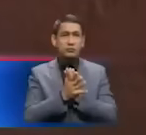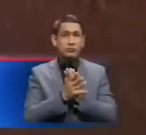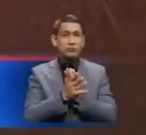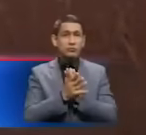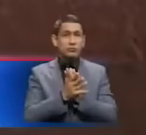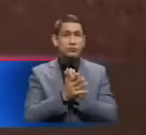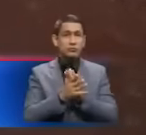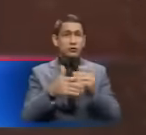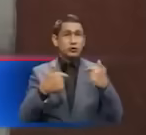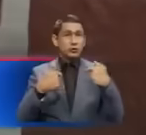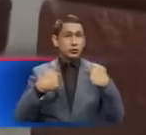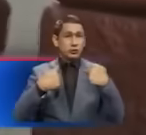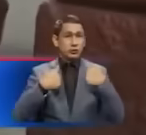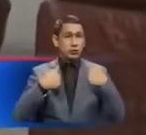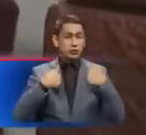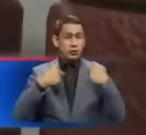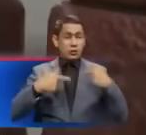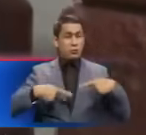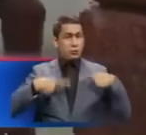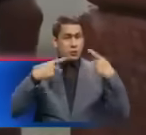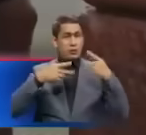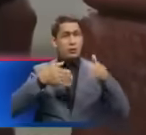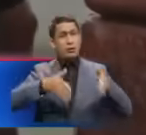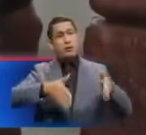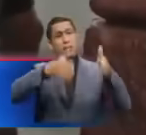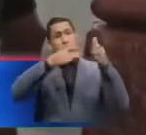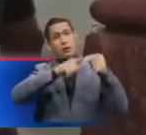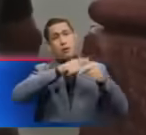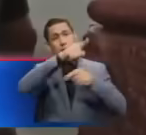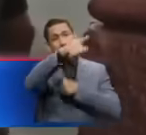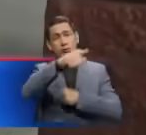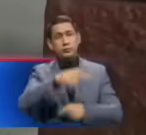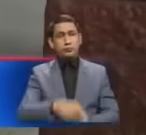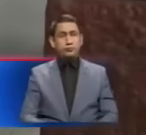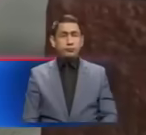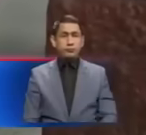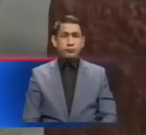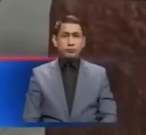aquí, en la viradita, en el segundo piso.